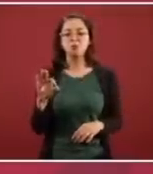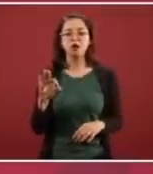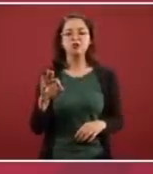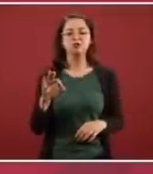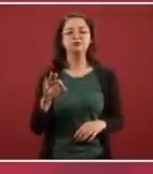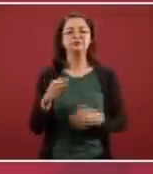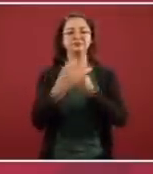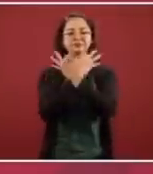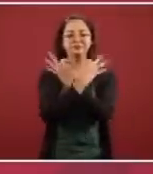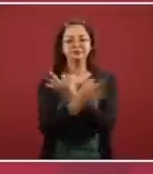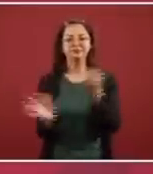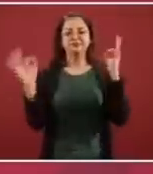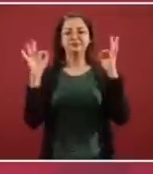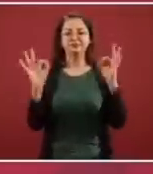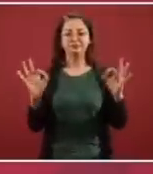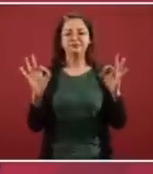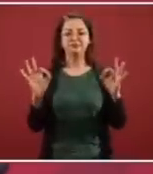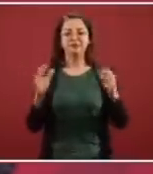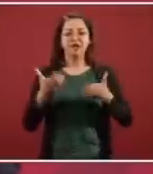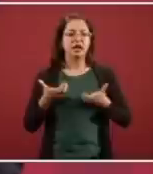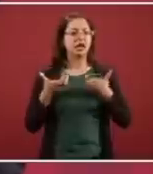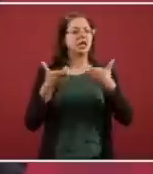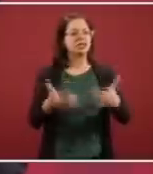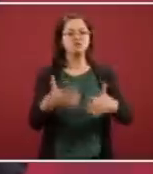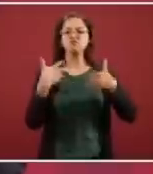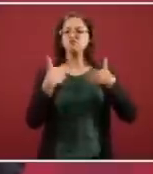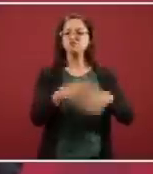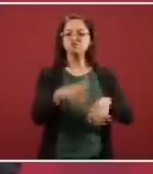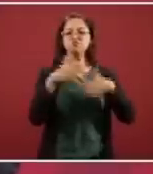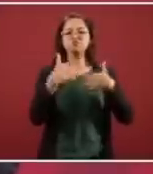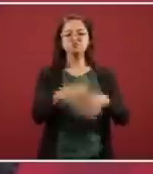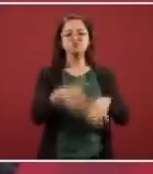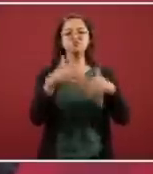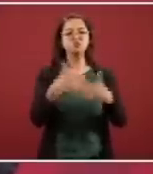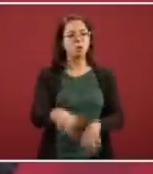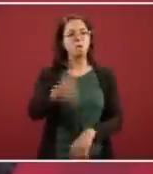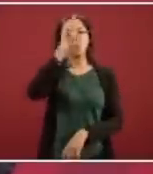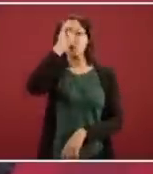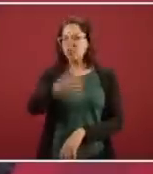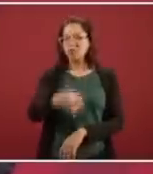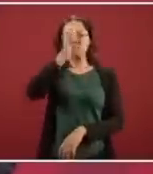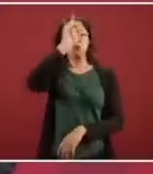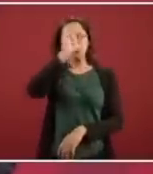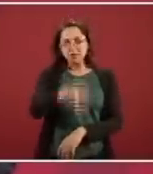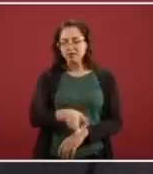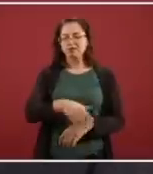exclamando, coreando en las calles, prohibido prohibir.